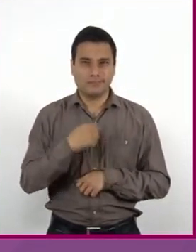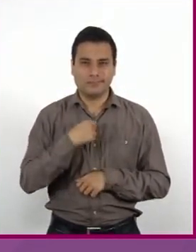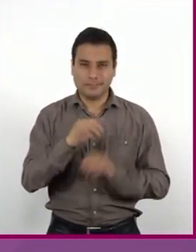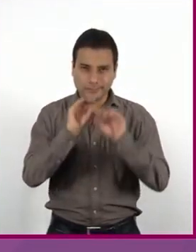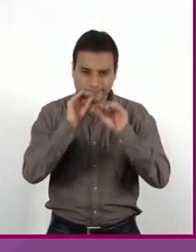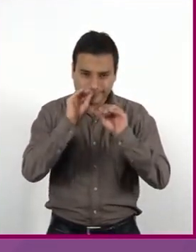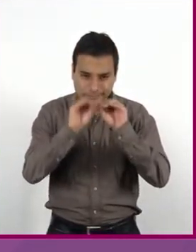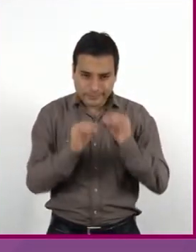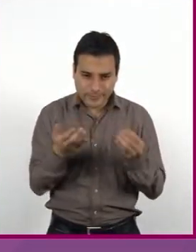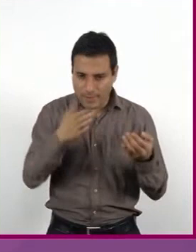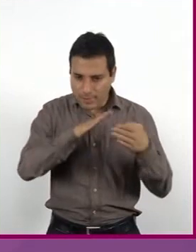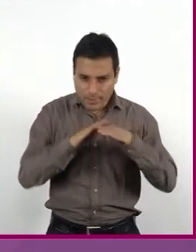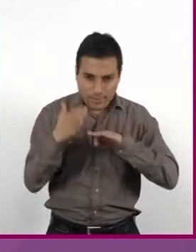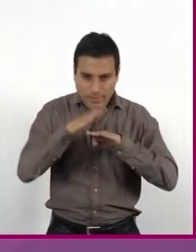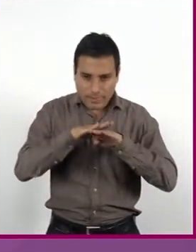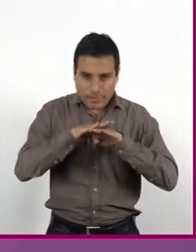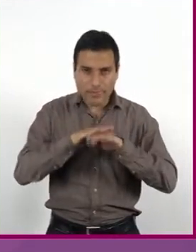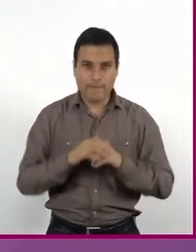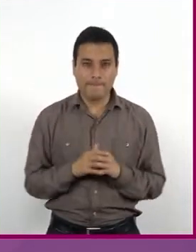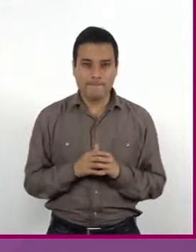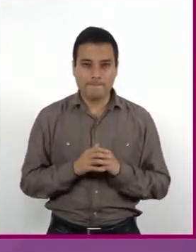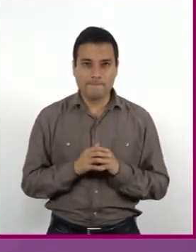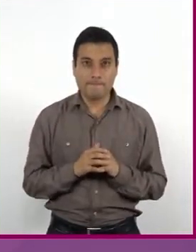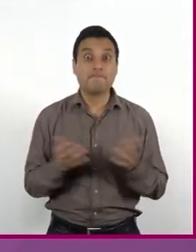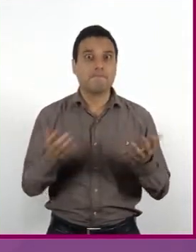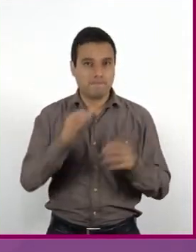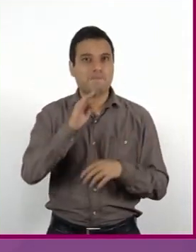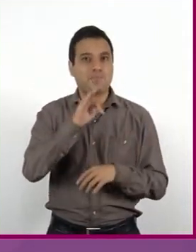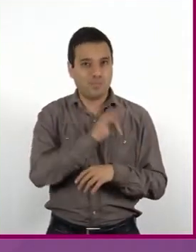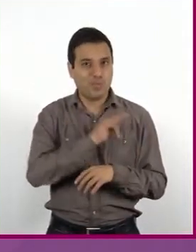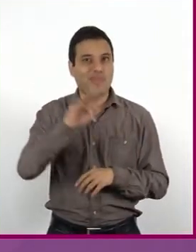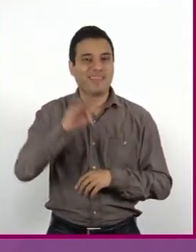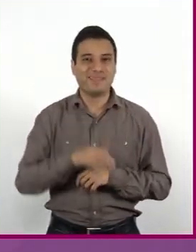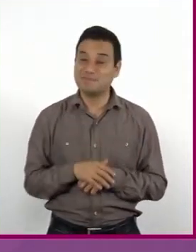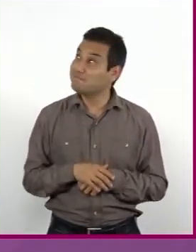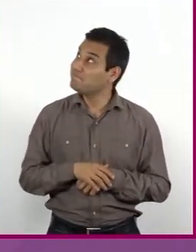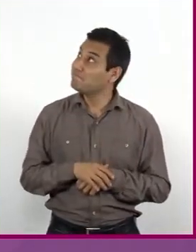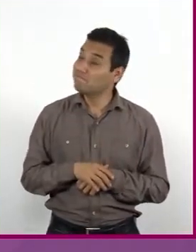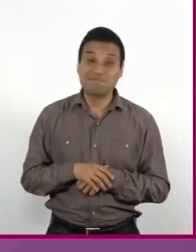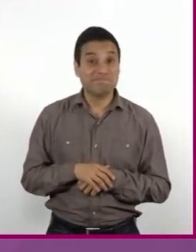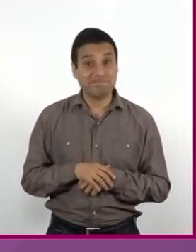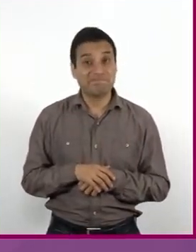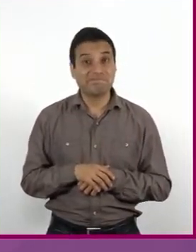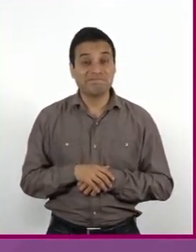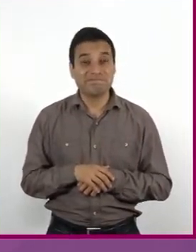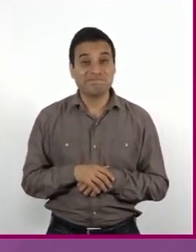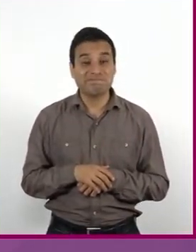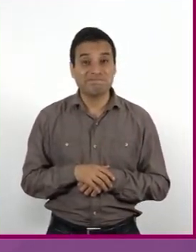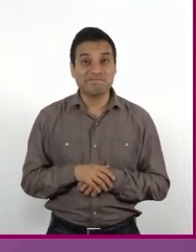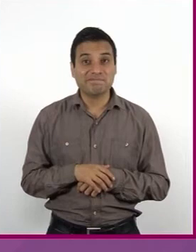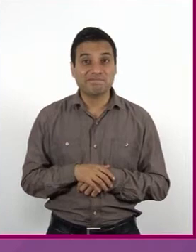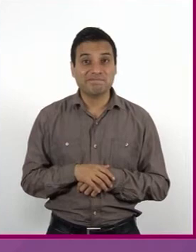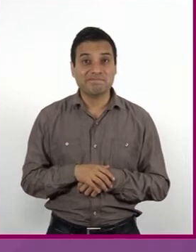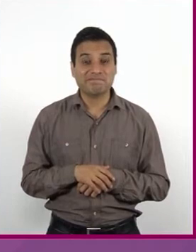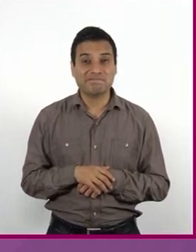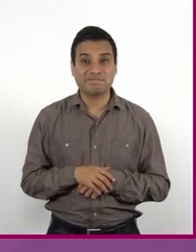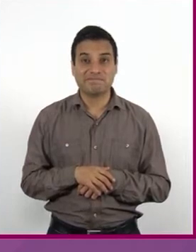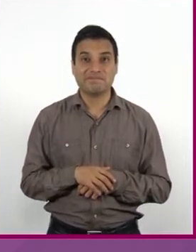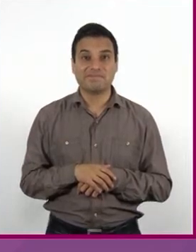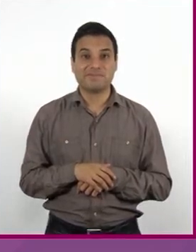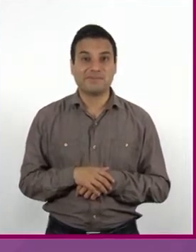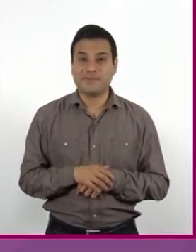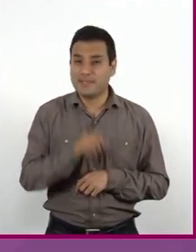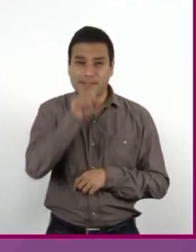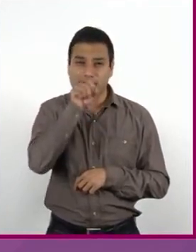molde, doblamos cada arista y vemos que sí se puede armar una caja de forma cúbica. Lo